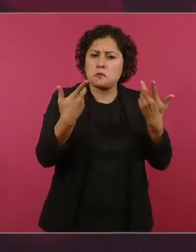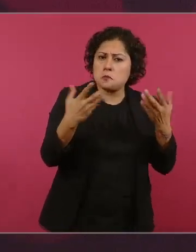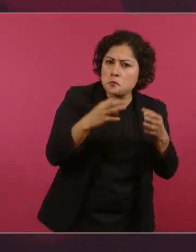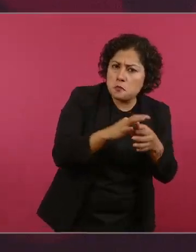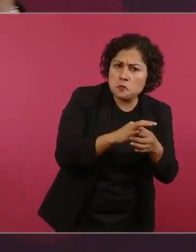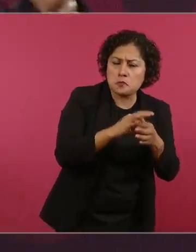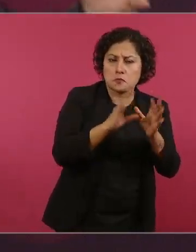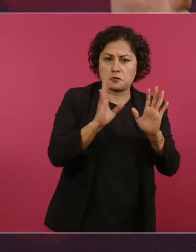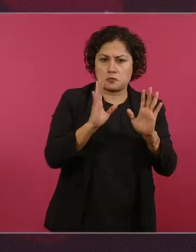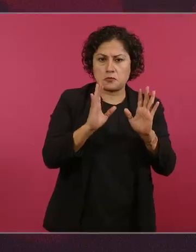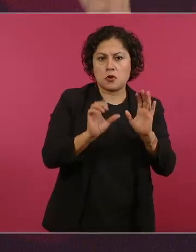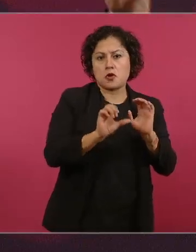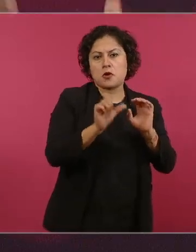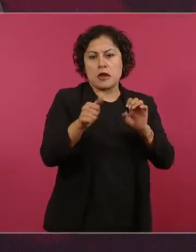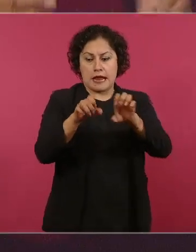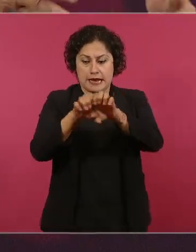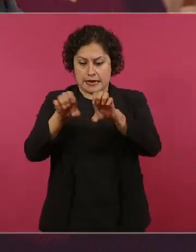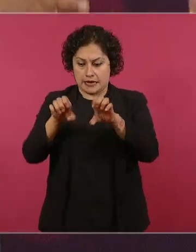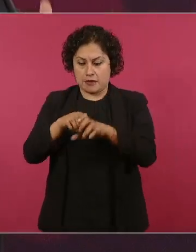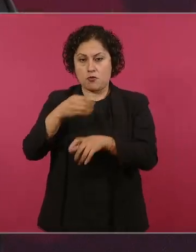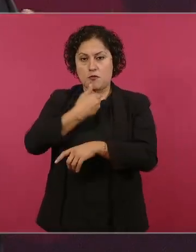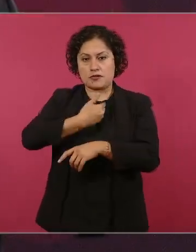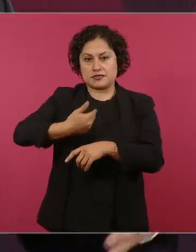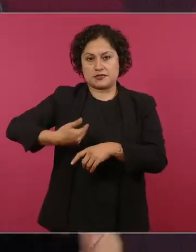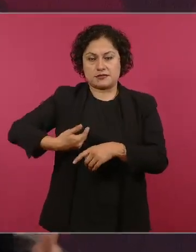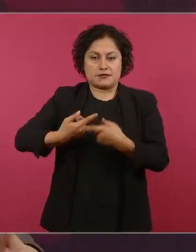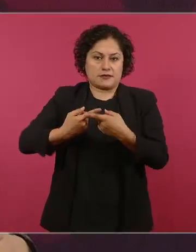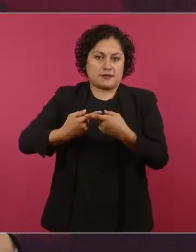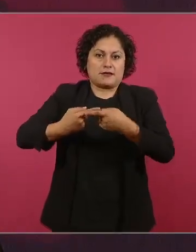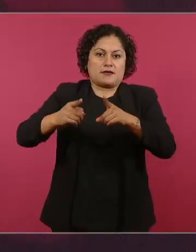La Casa Blanca tiene otras cosas, más ahora